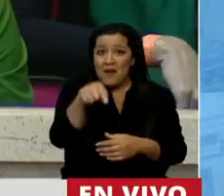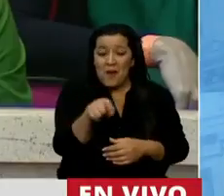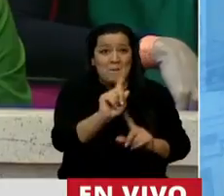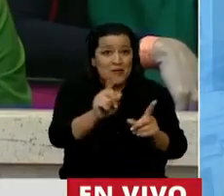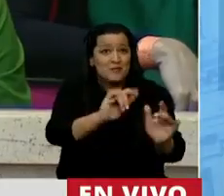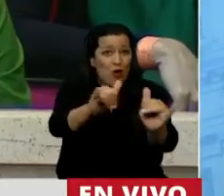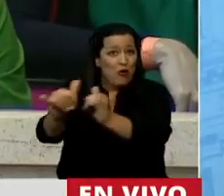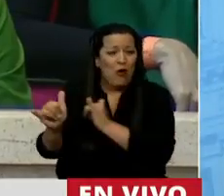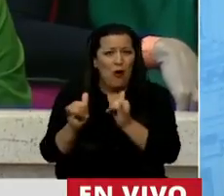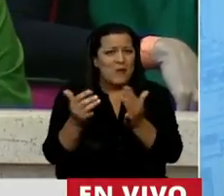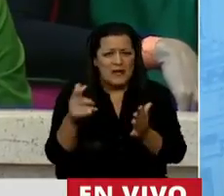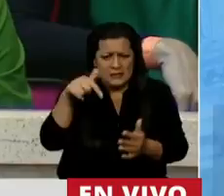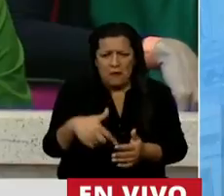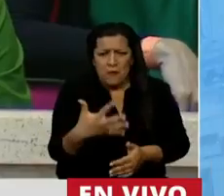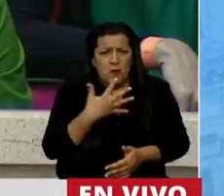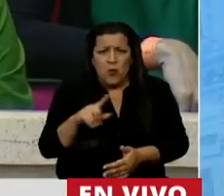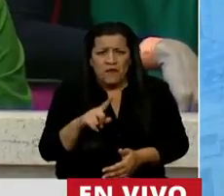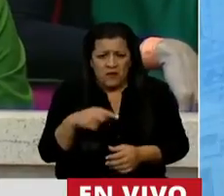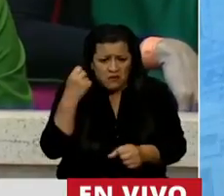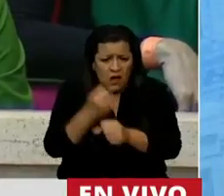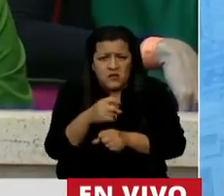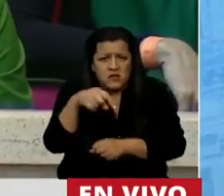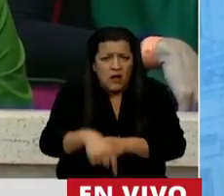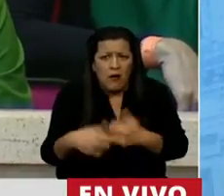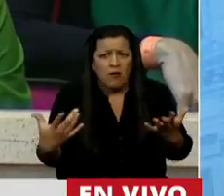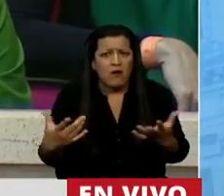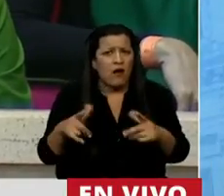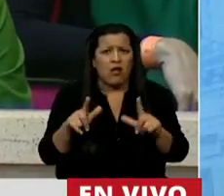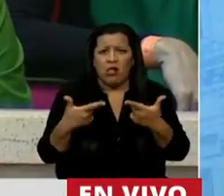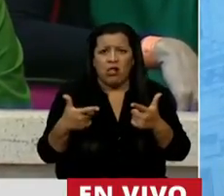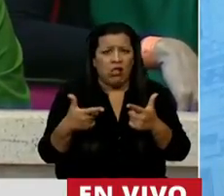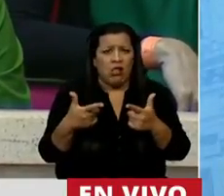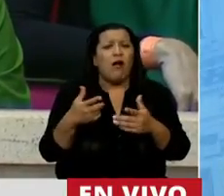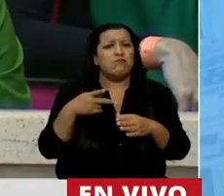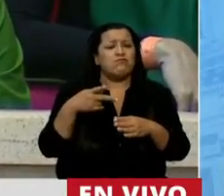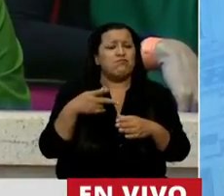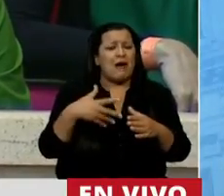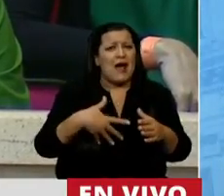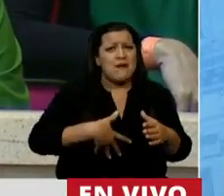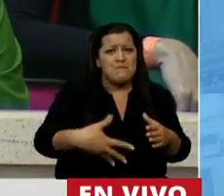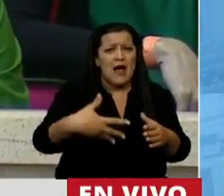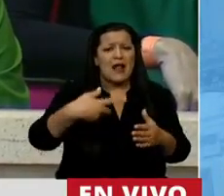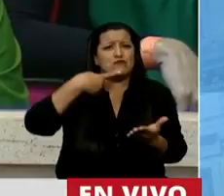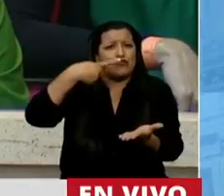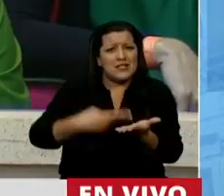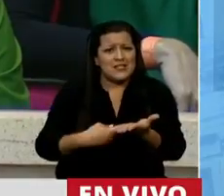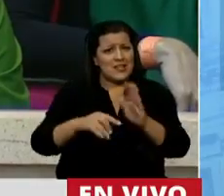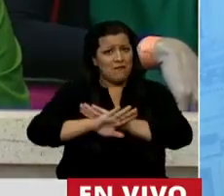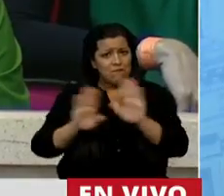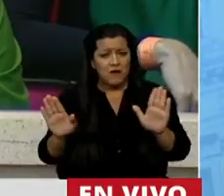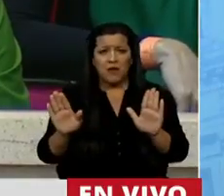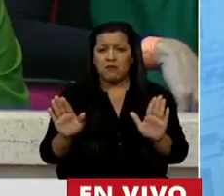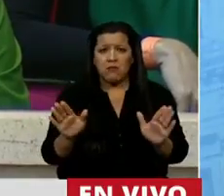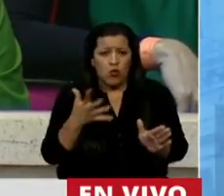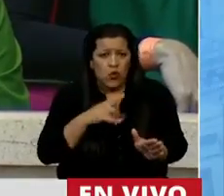pibas no pueden entender que a esta altura no tengamos interrupción voluntaria del embarazo, porque no pueden entender